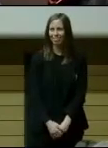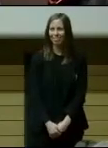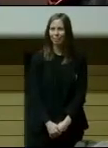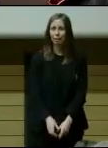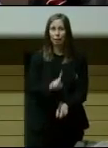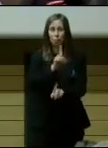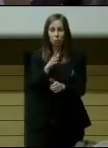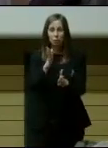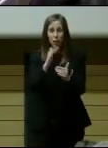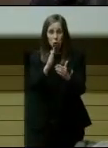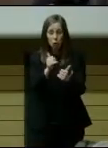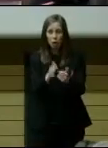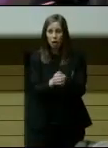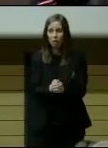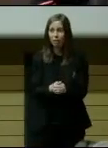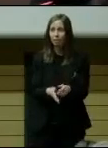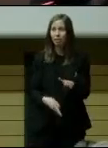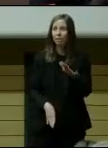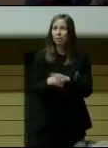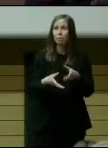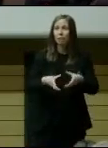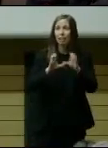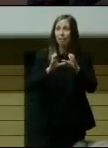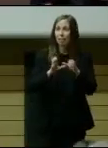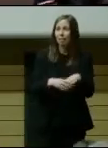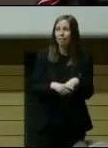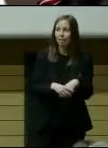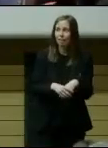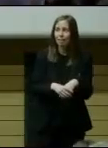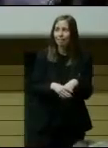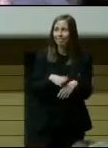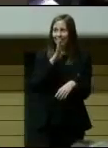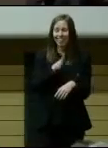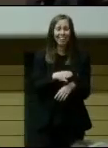No hay preguntas, hemos matado el tema. Vamos a desayunar. La gente quiere desayunar.